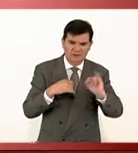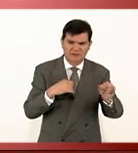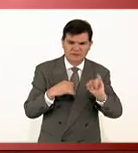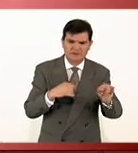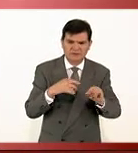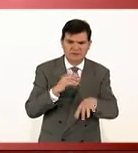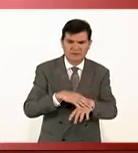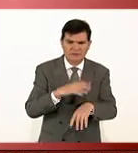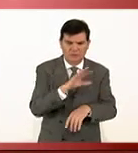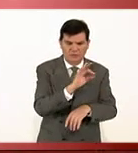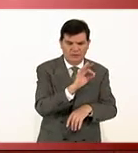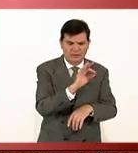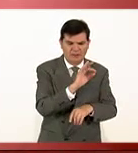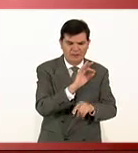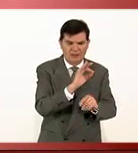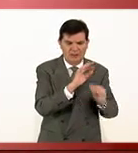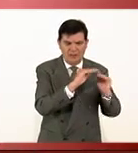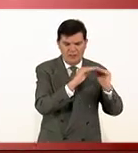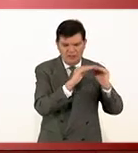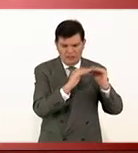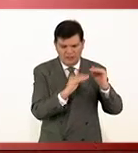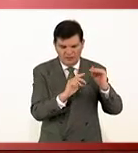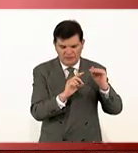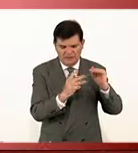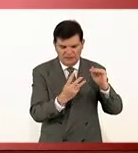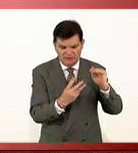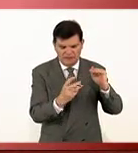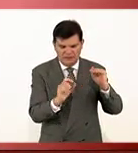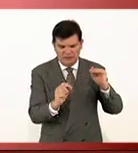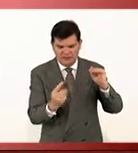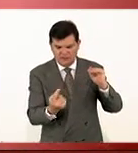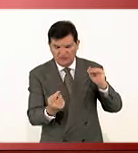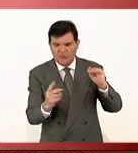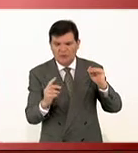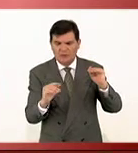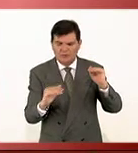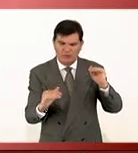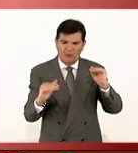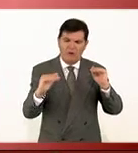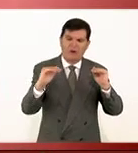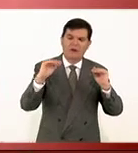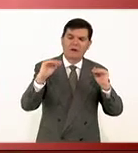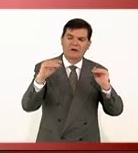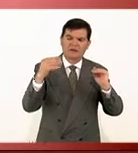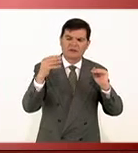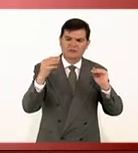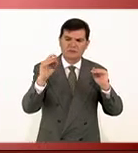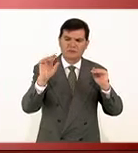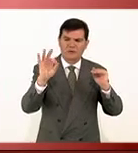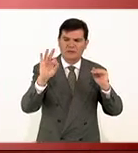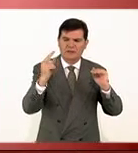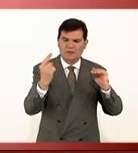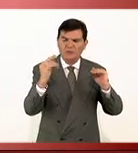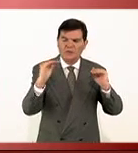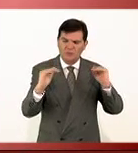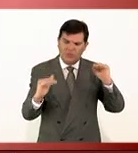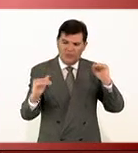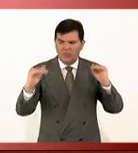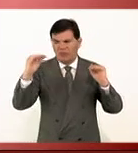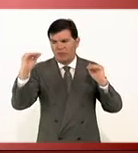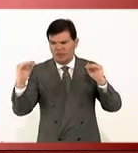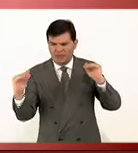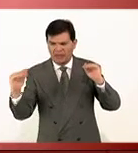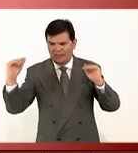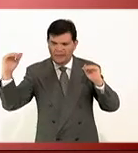pantalla venía de 40 puntos, 33, 31, un repunte en octubre del 14 de 41. Esta serie